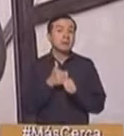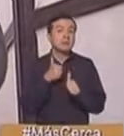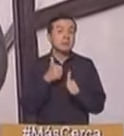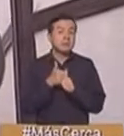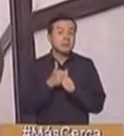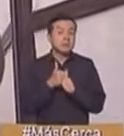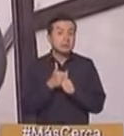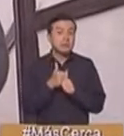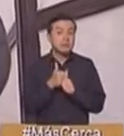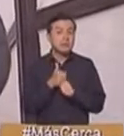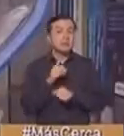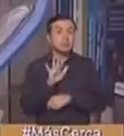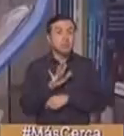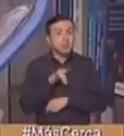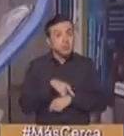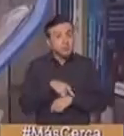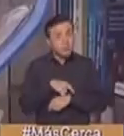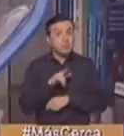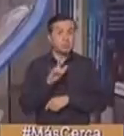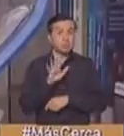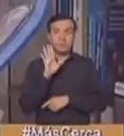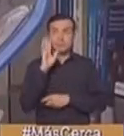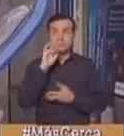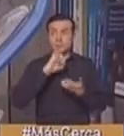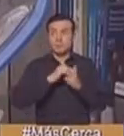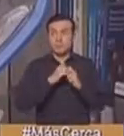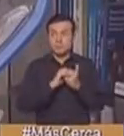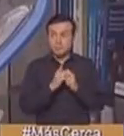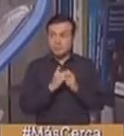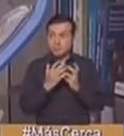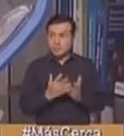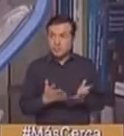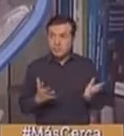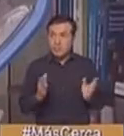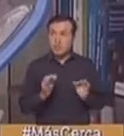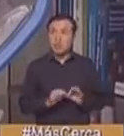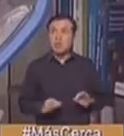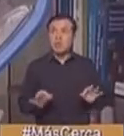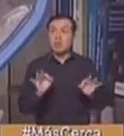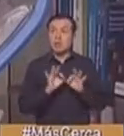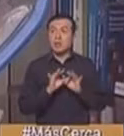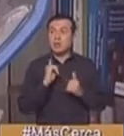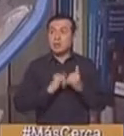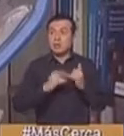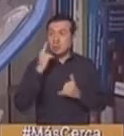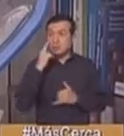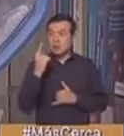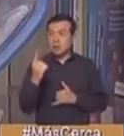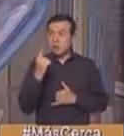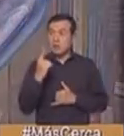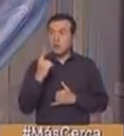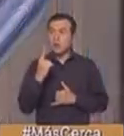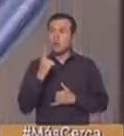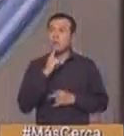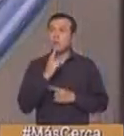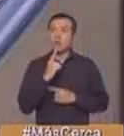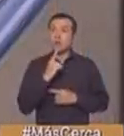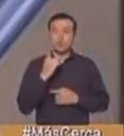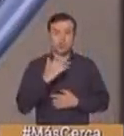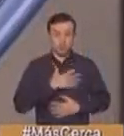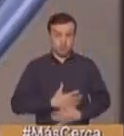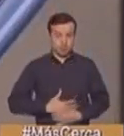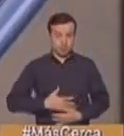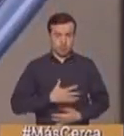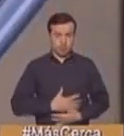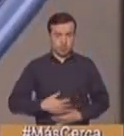uretra. Esa es una bacteria buena, siempre y cuando se encuentre en el tracto digestivo. Es una bacteria que está